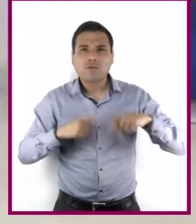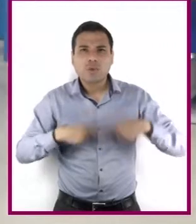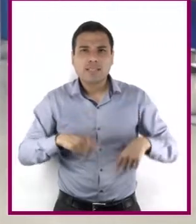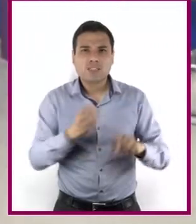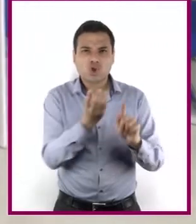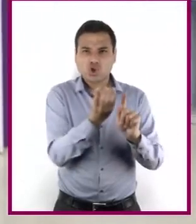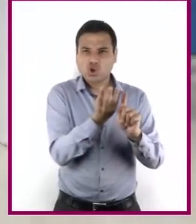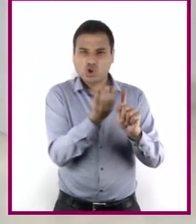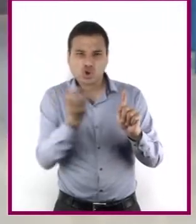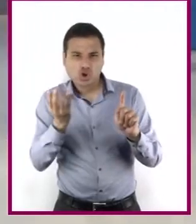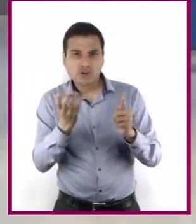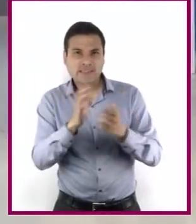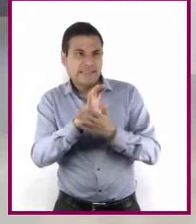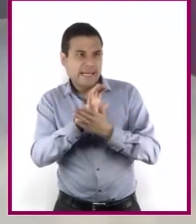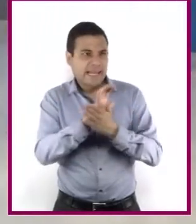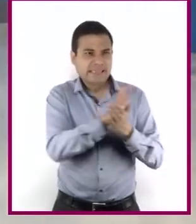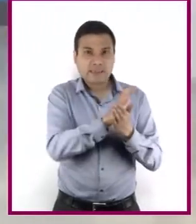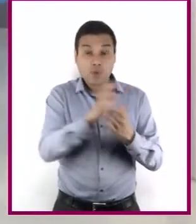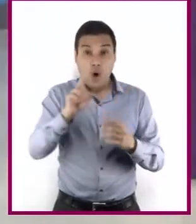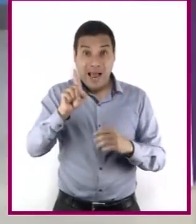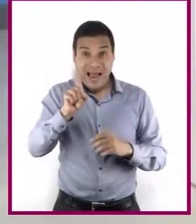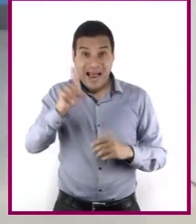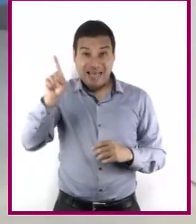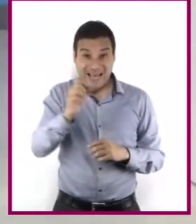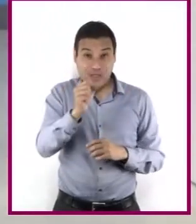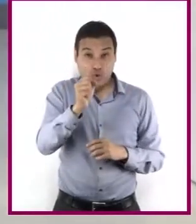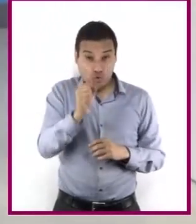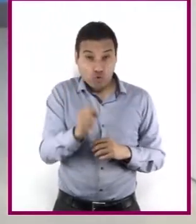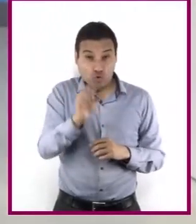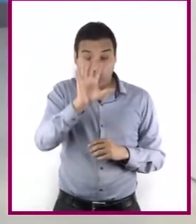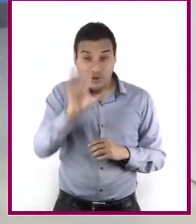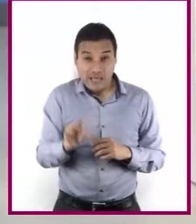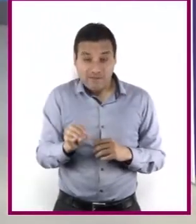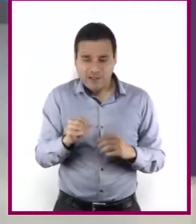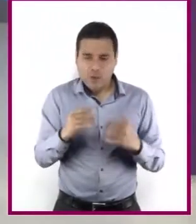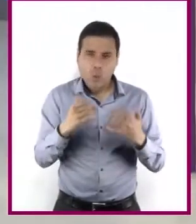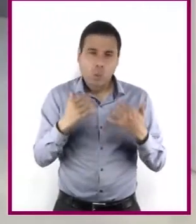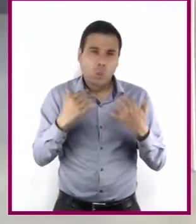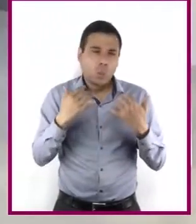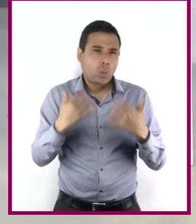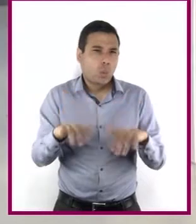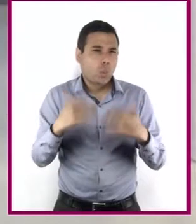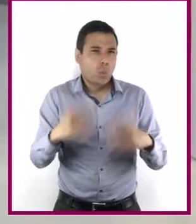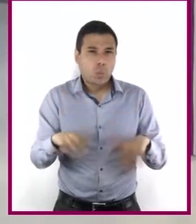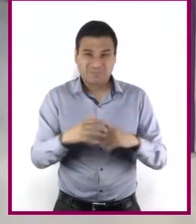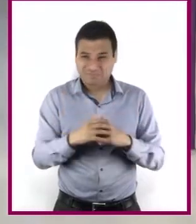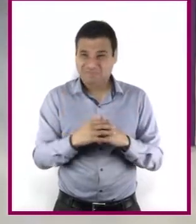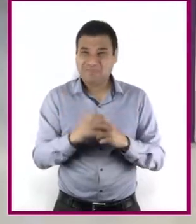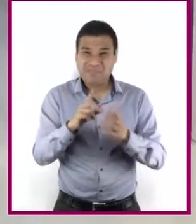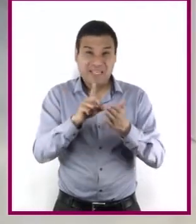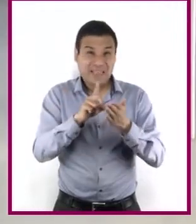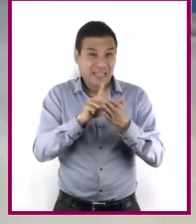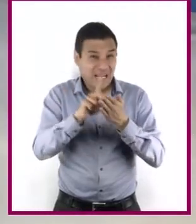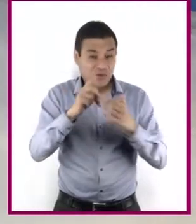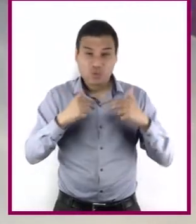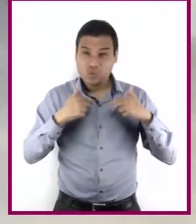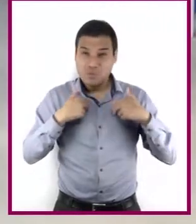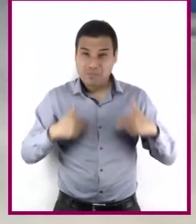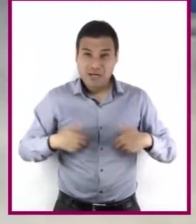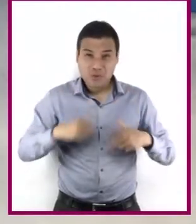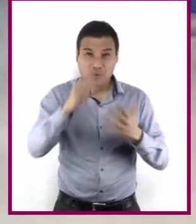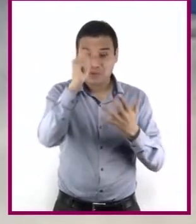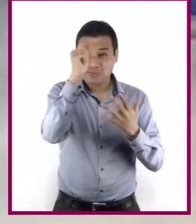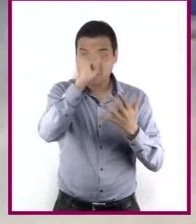en Sudáfrica generó las peores formas de discriminación y violación a los derechos humanos.